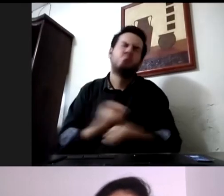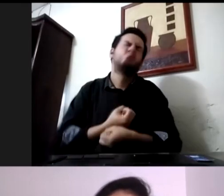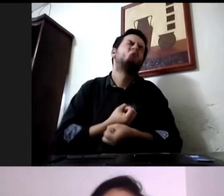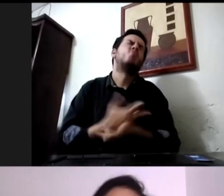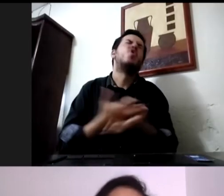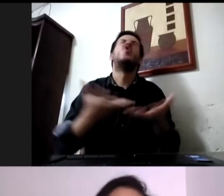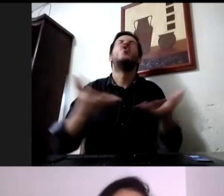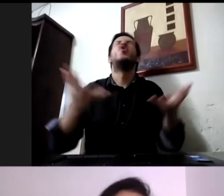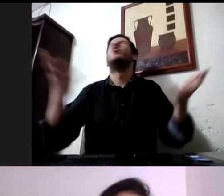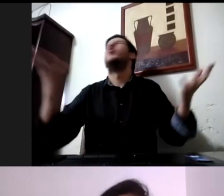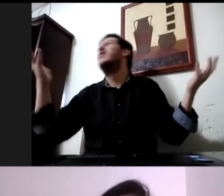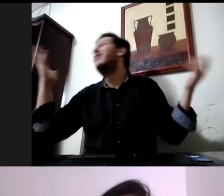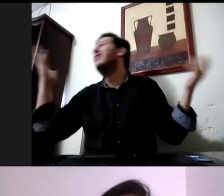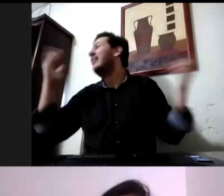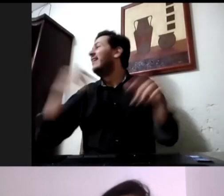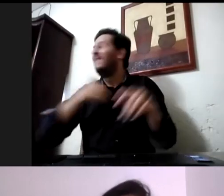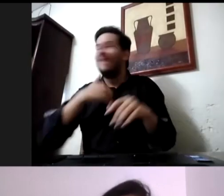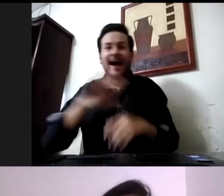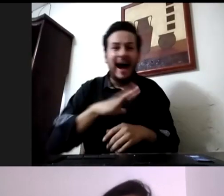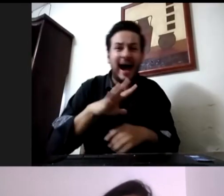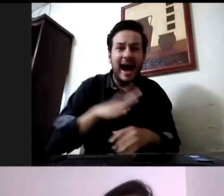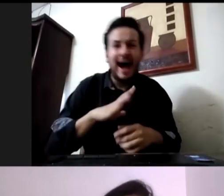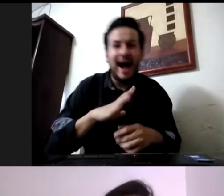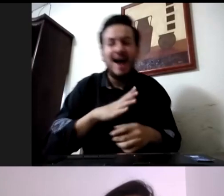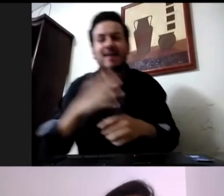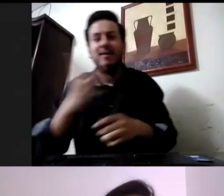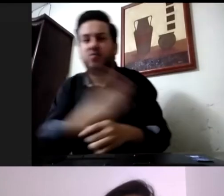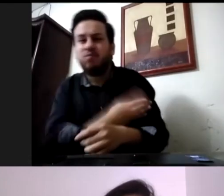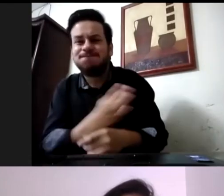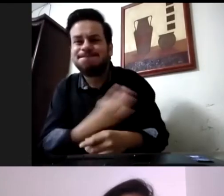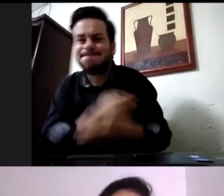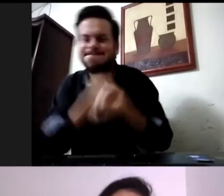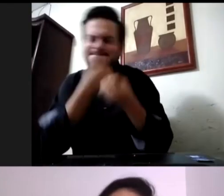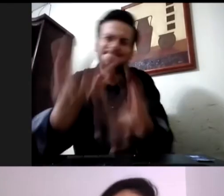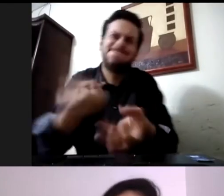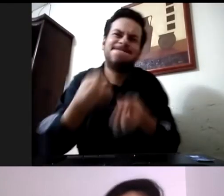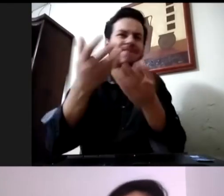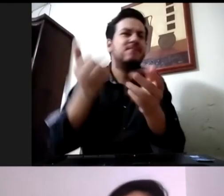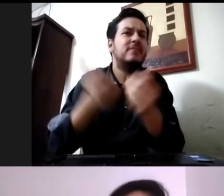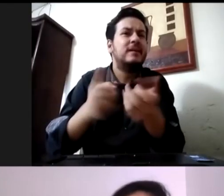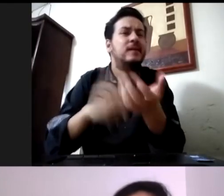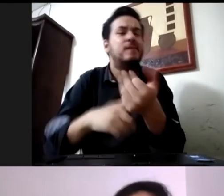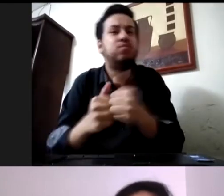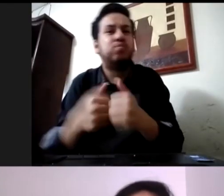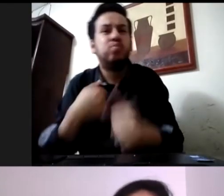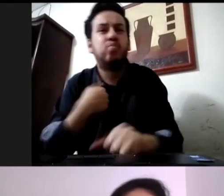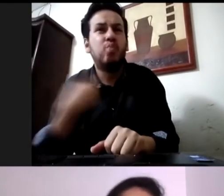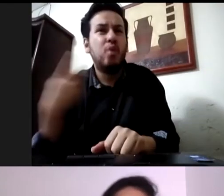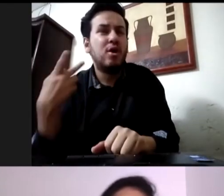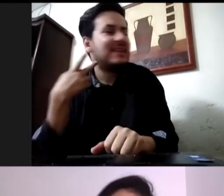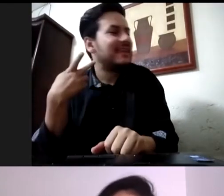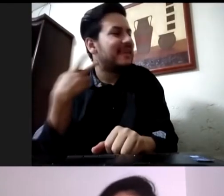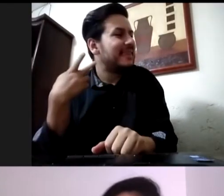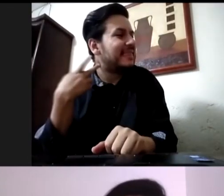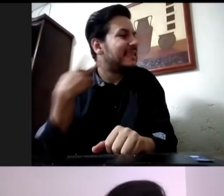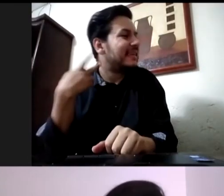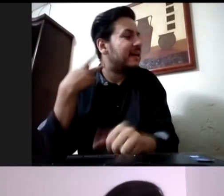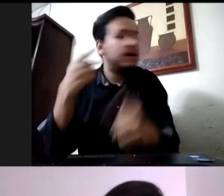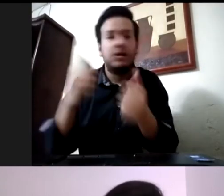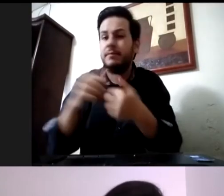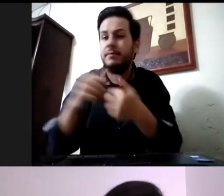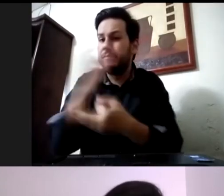igualitarias, la base de la solidaridad y de la política social, porque se le suponen relaciones